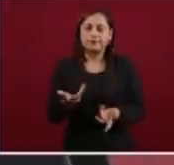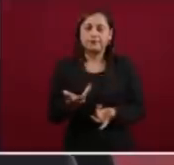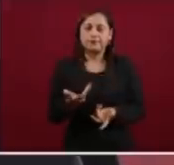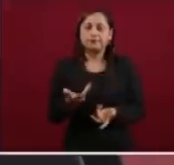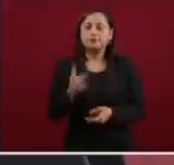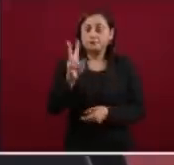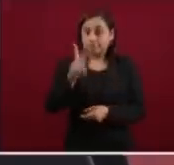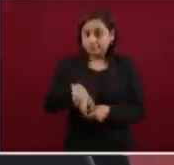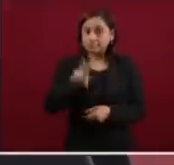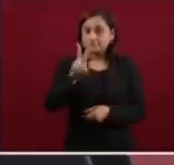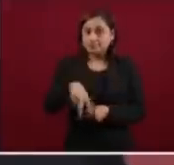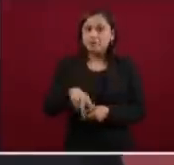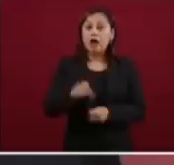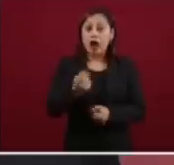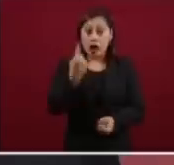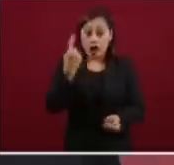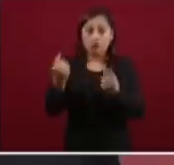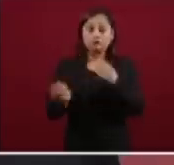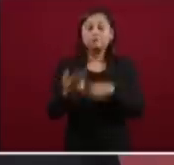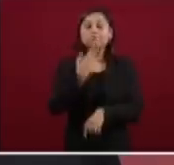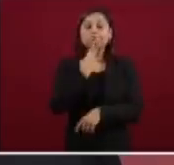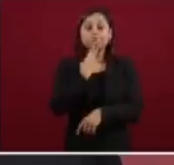si se suicidan